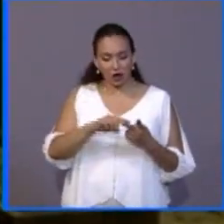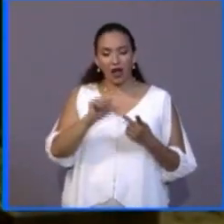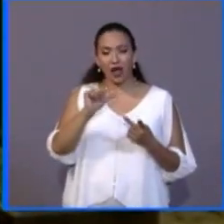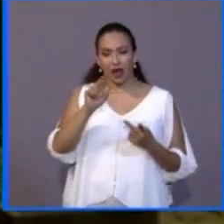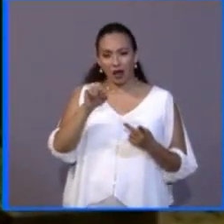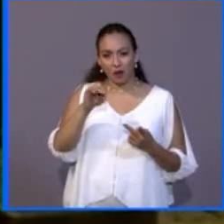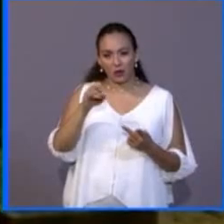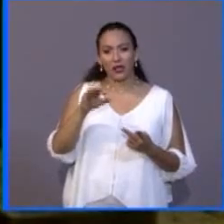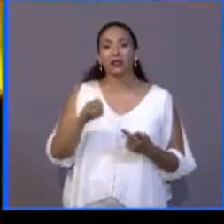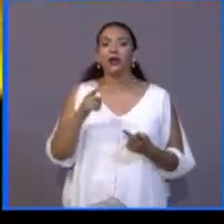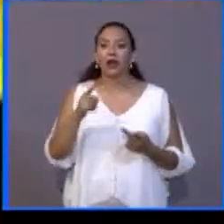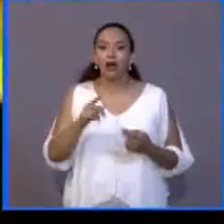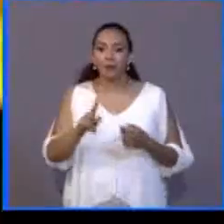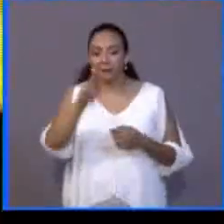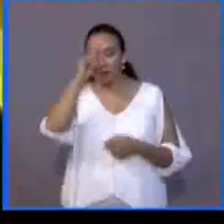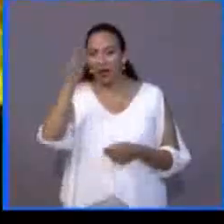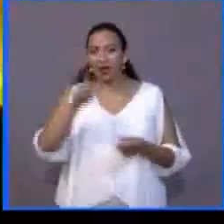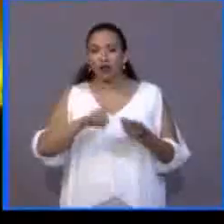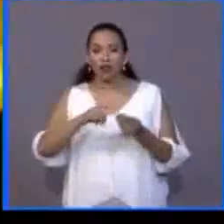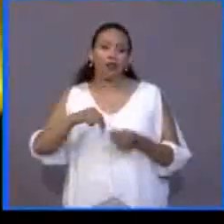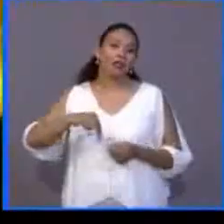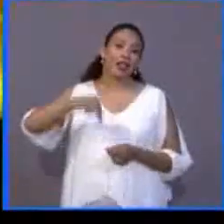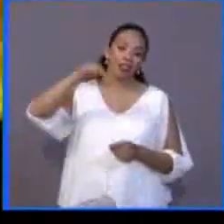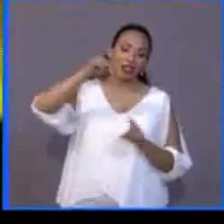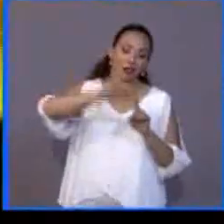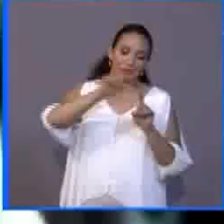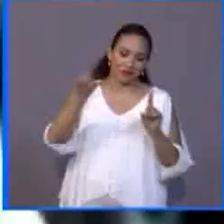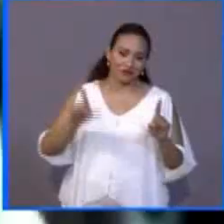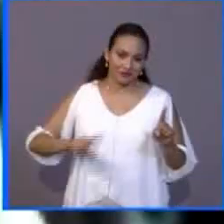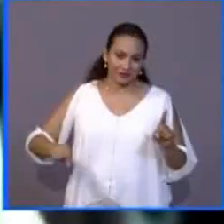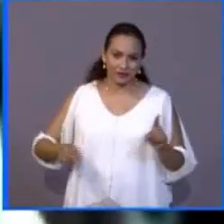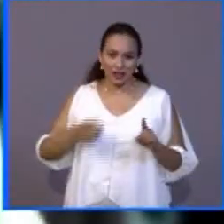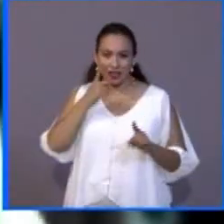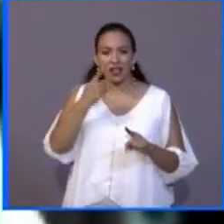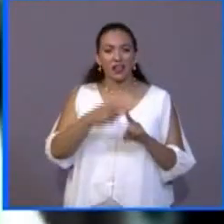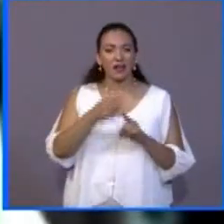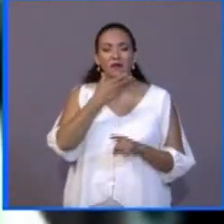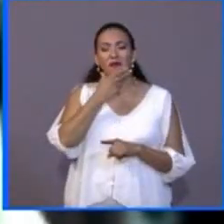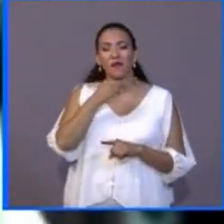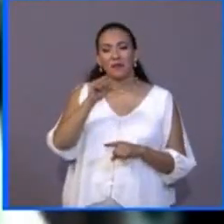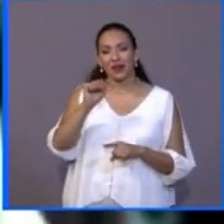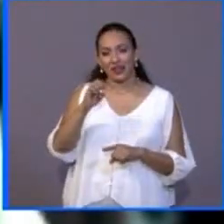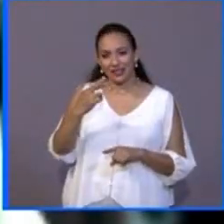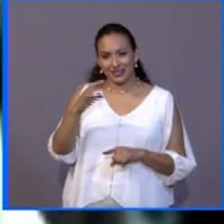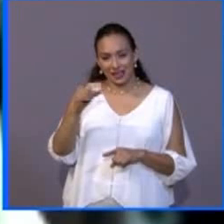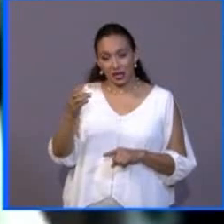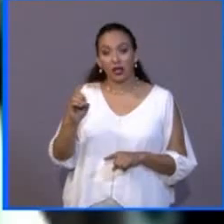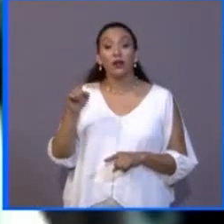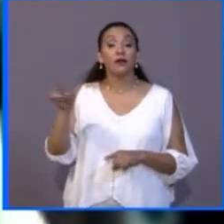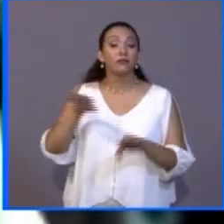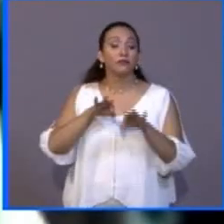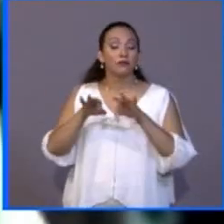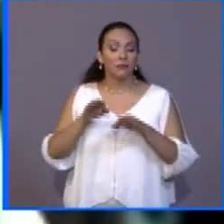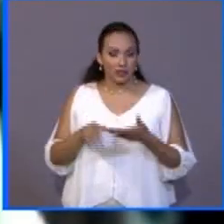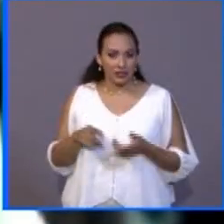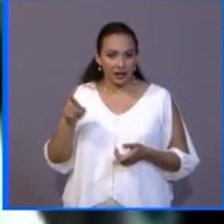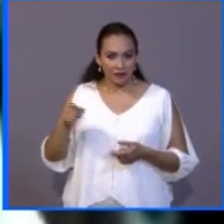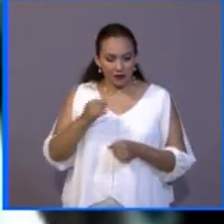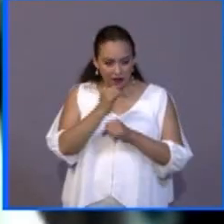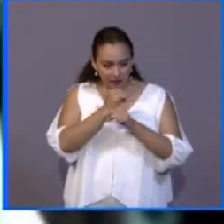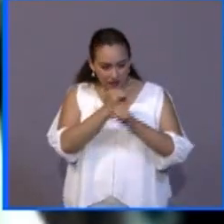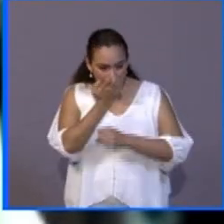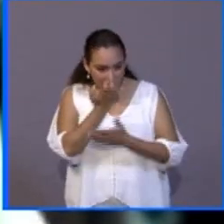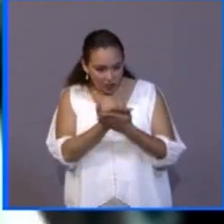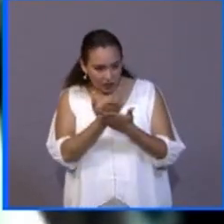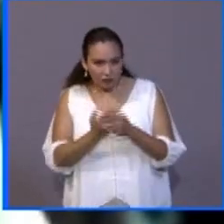afectará principalmente a entidades del norte del país, señaló José Ignacio Martínez Cortés, coordinador del Laboratorio de Análisis